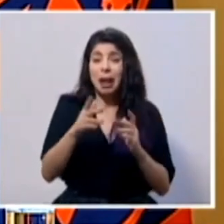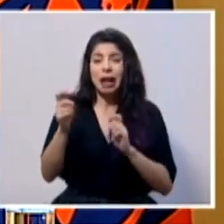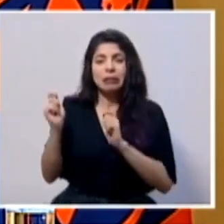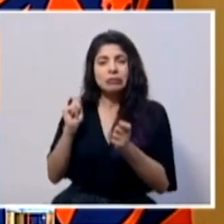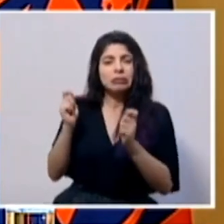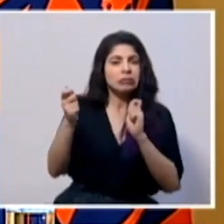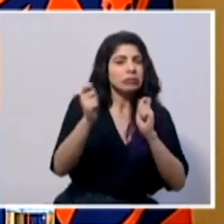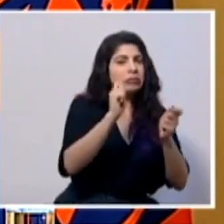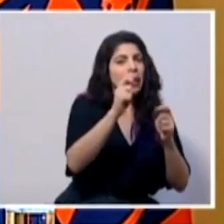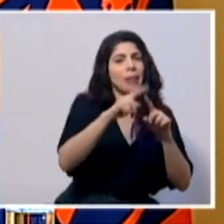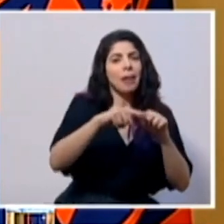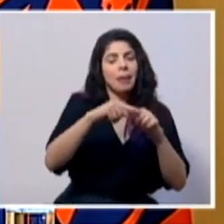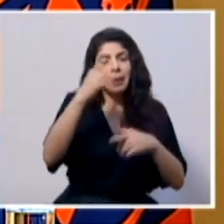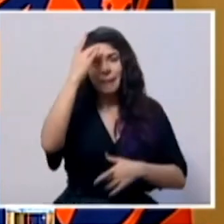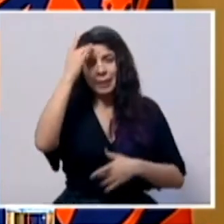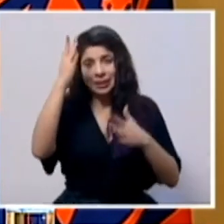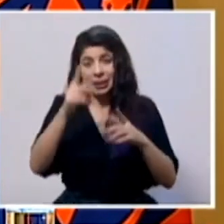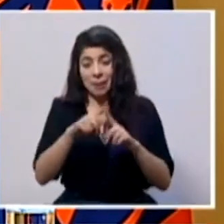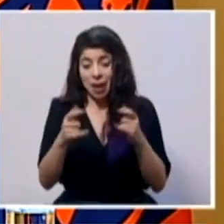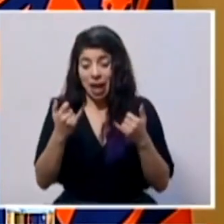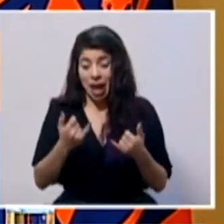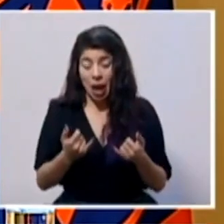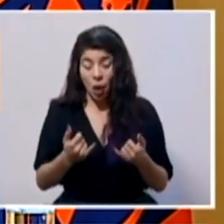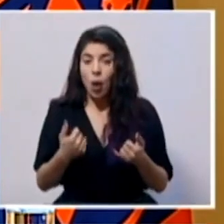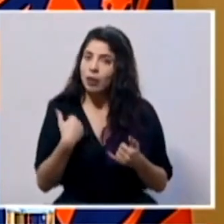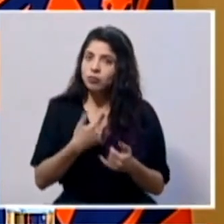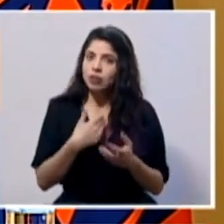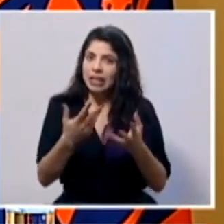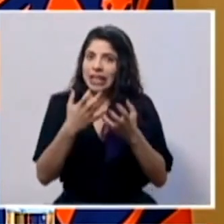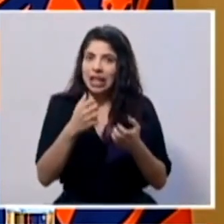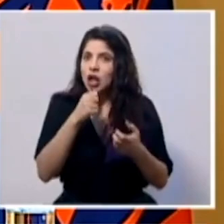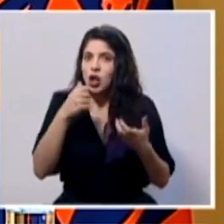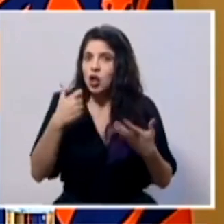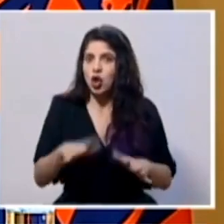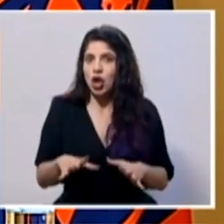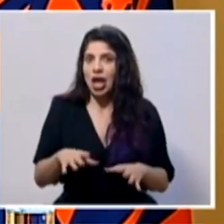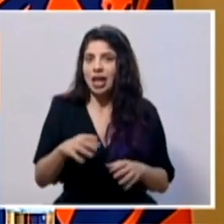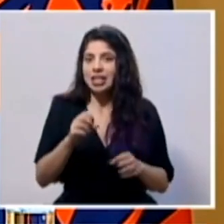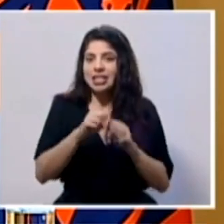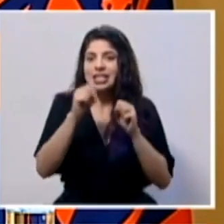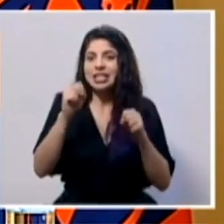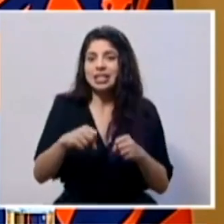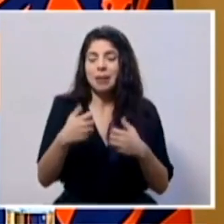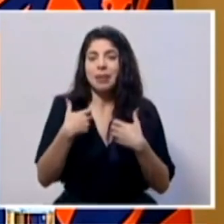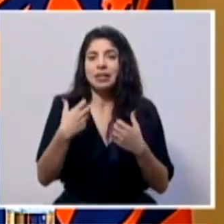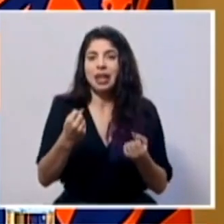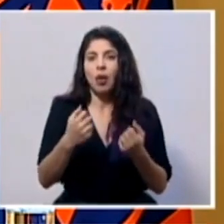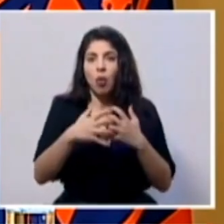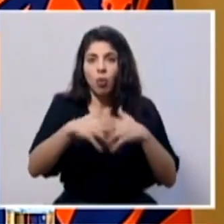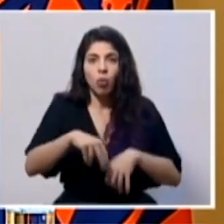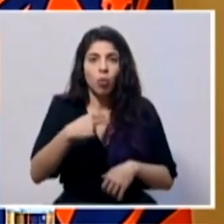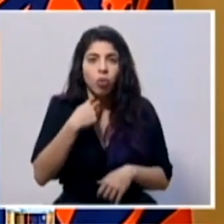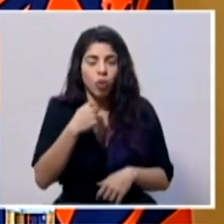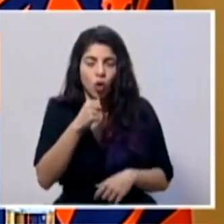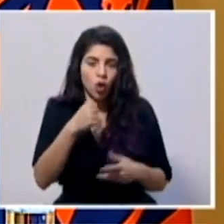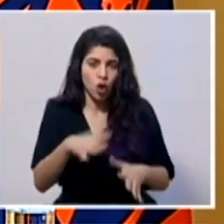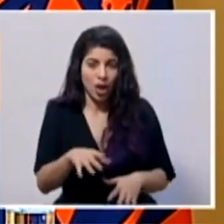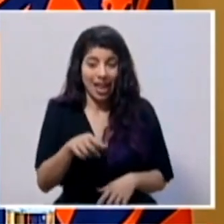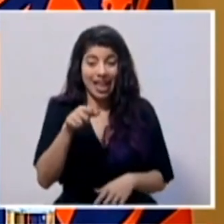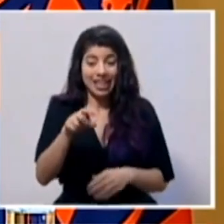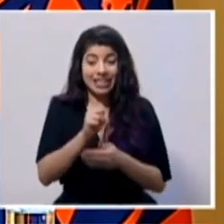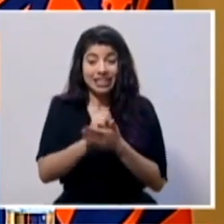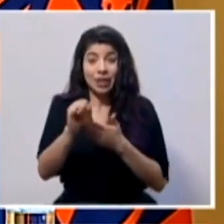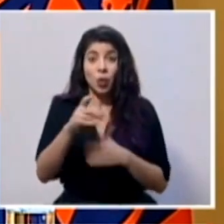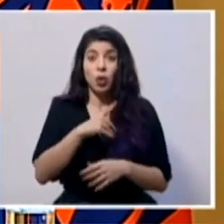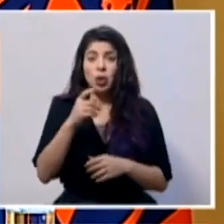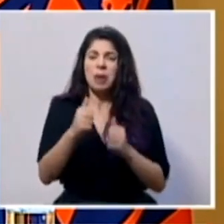los pacientes, pero precisamente es lo que queremos que no pase, que colapse el sistema sanitario. El San Juan de Dios es el hospital que se vio